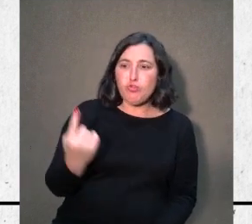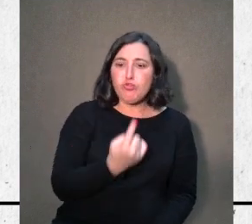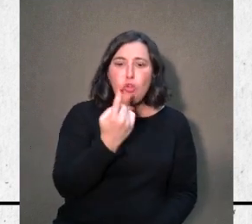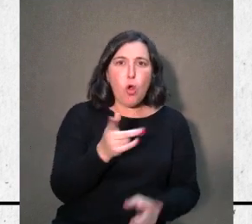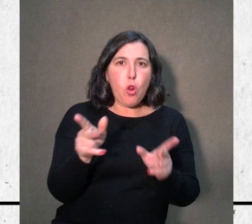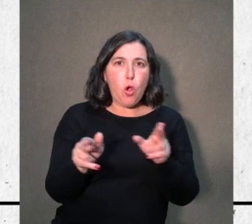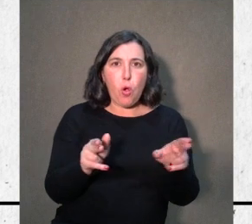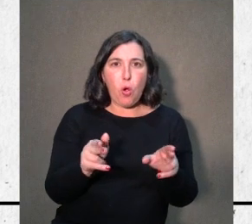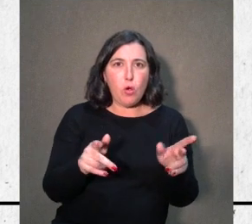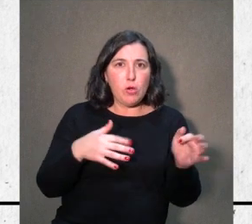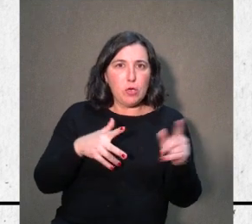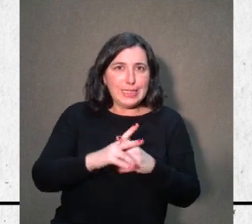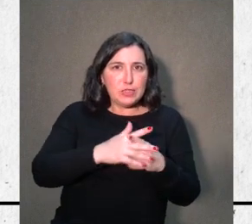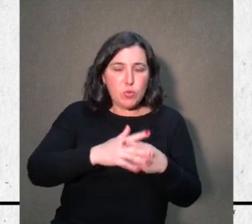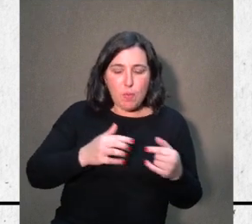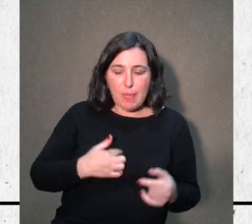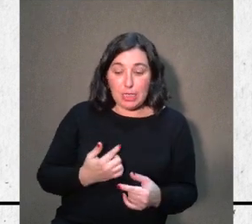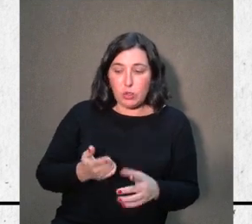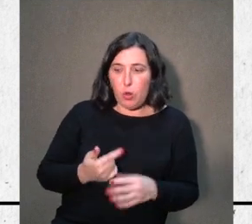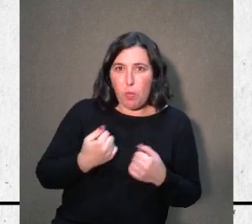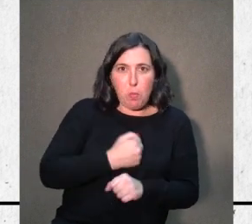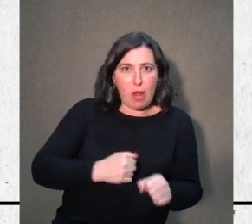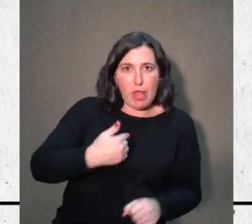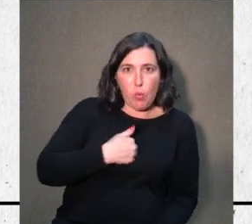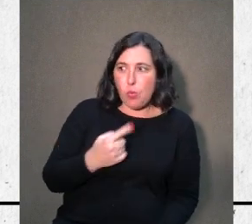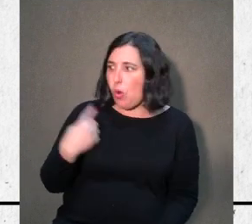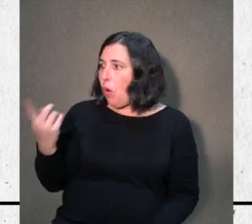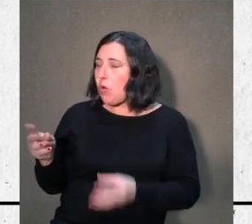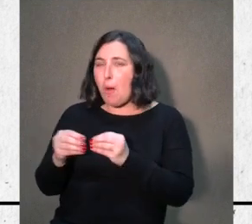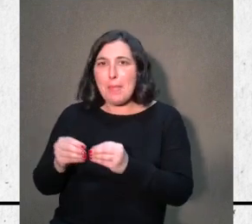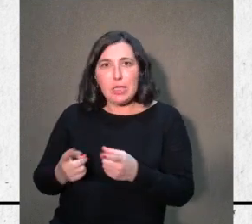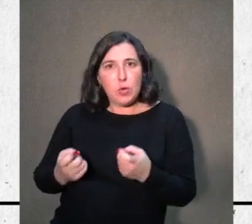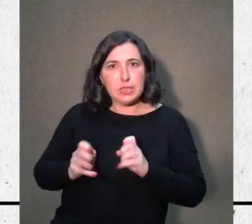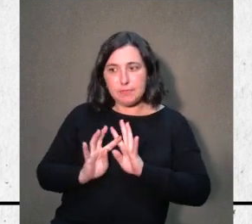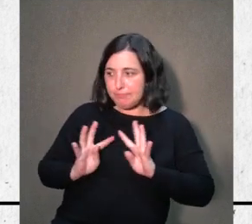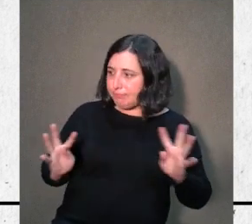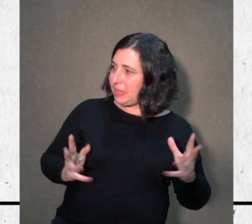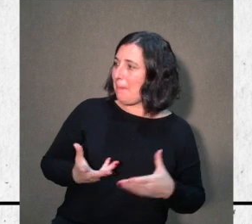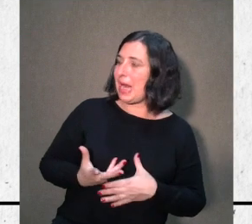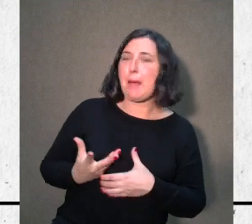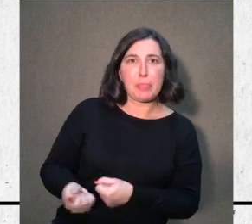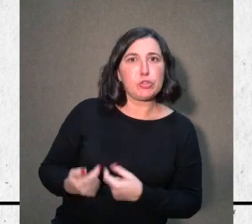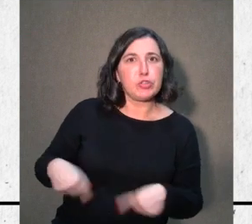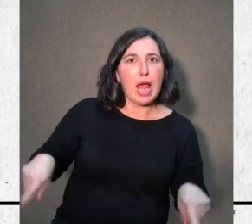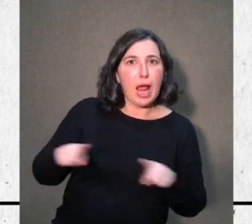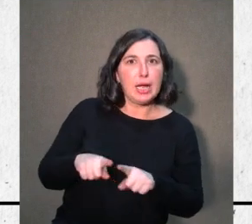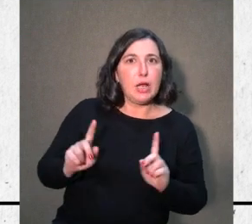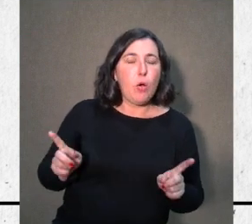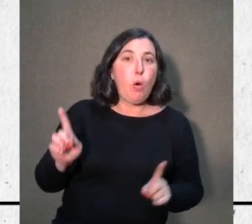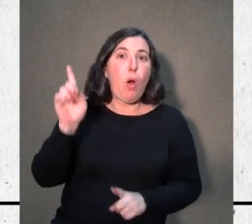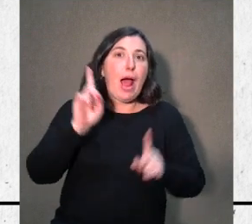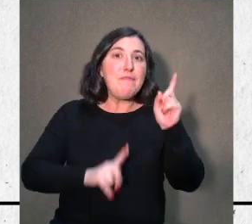ahí al pie del cañón para apoyarlo y por lo que pase, o a veces son solos